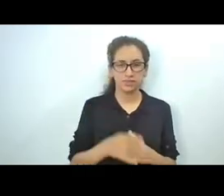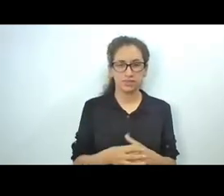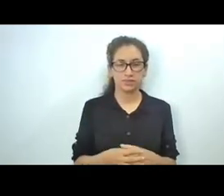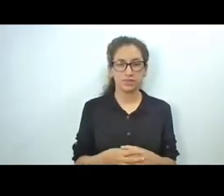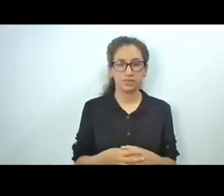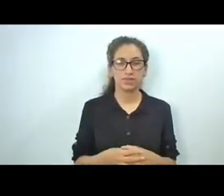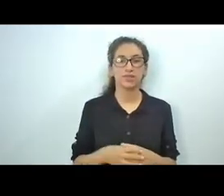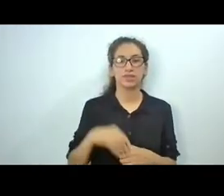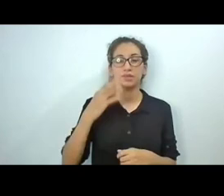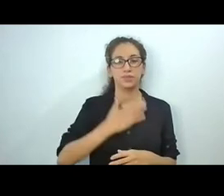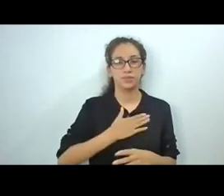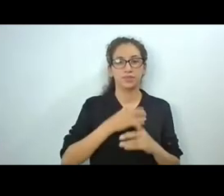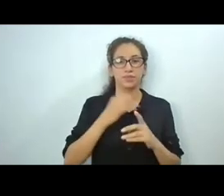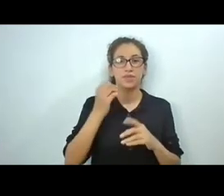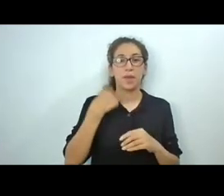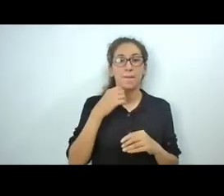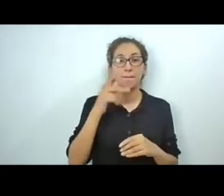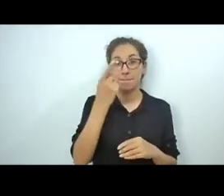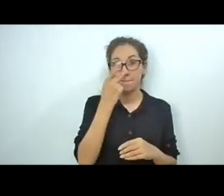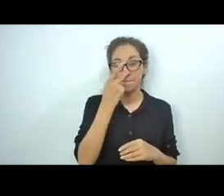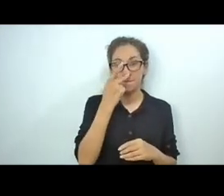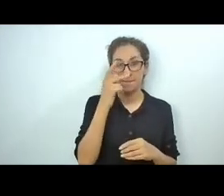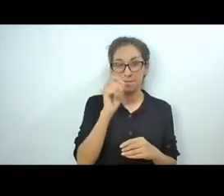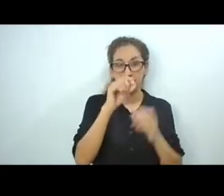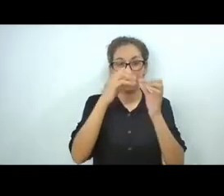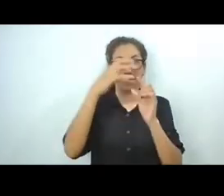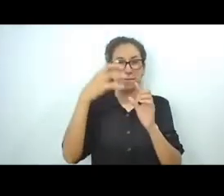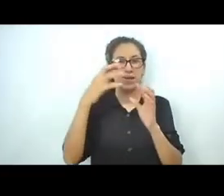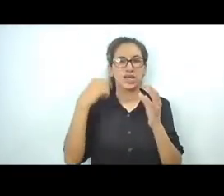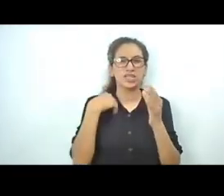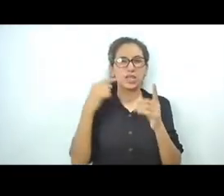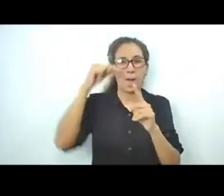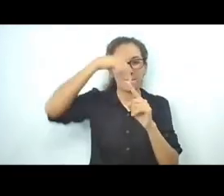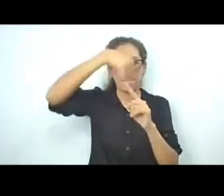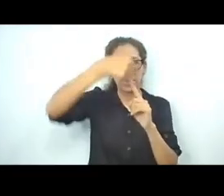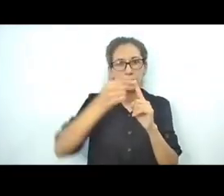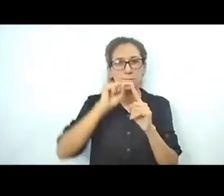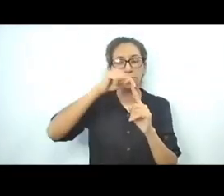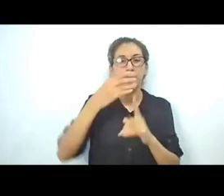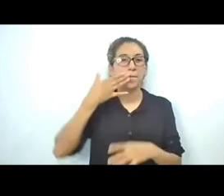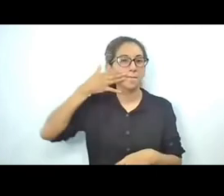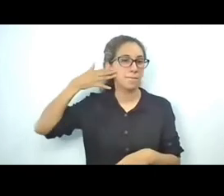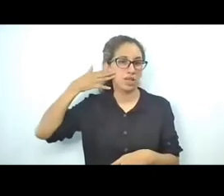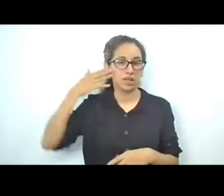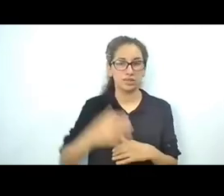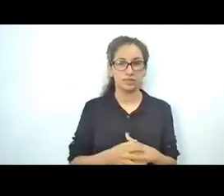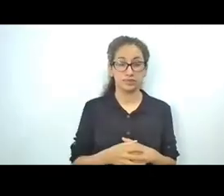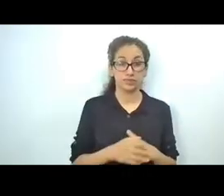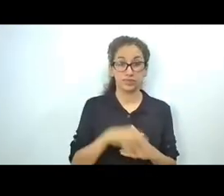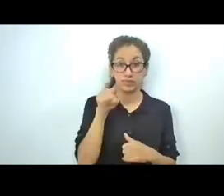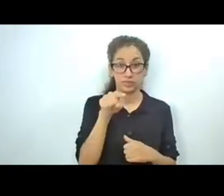el glande del pene, tengo como unos puntitos blancos. ¿Eso